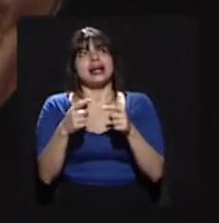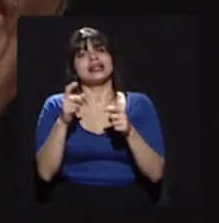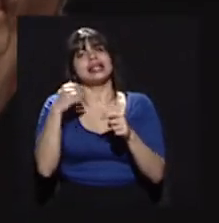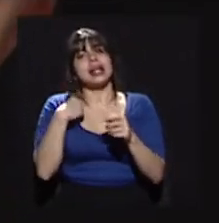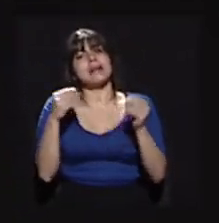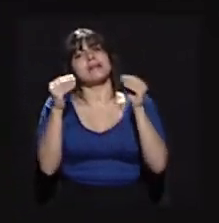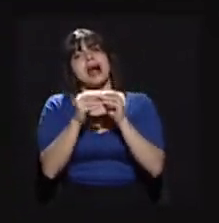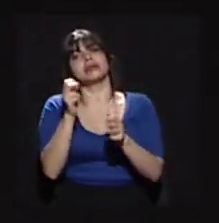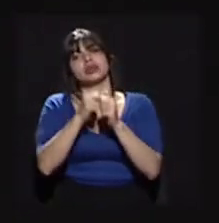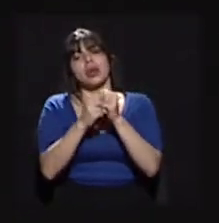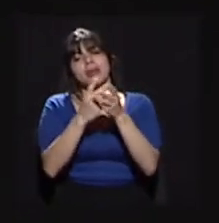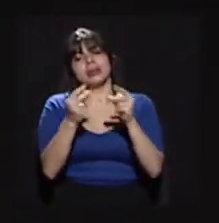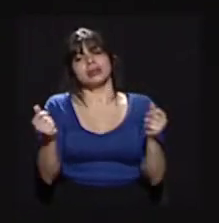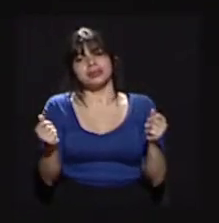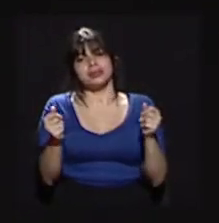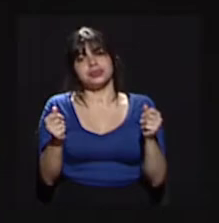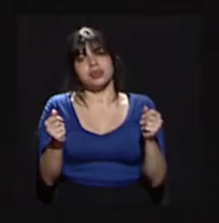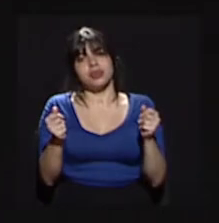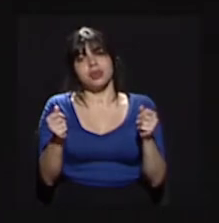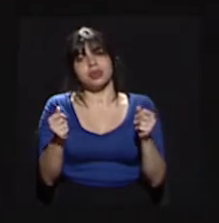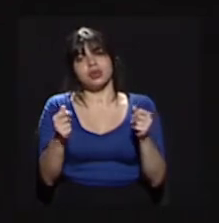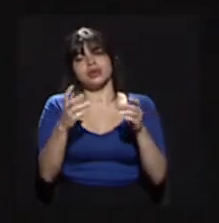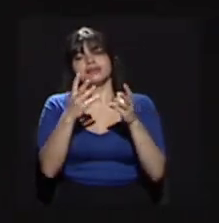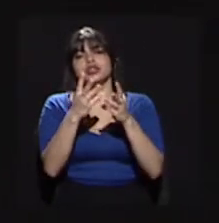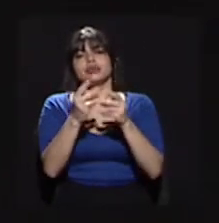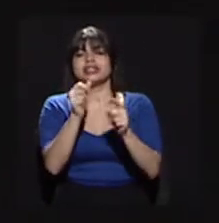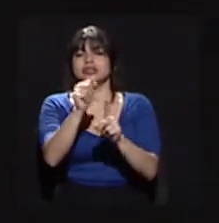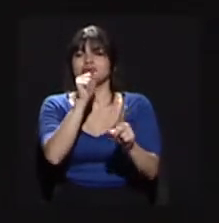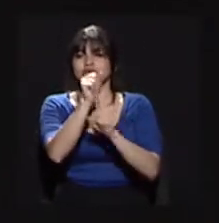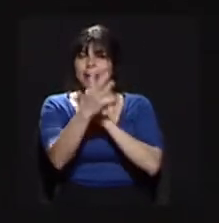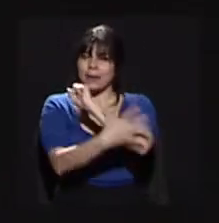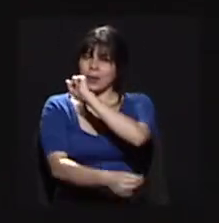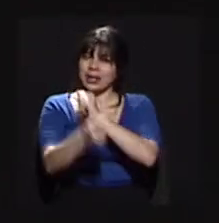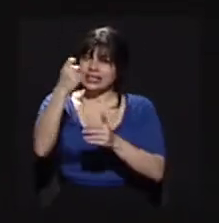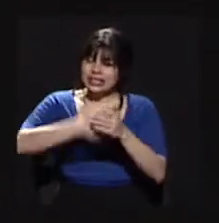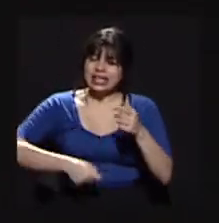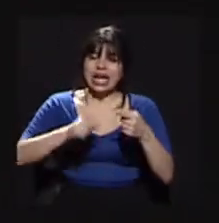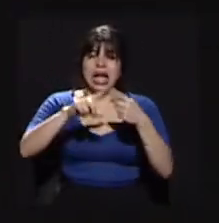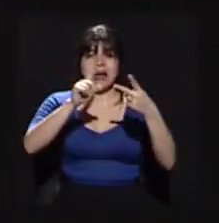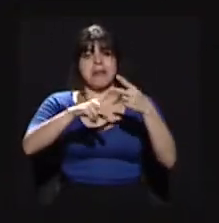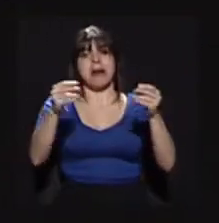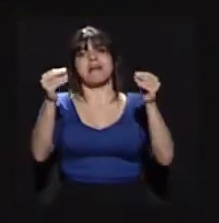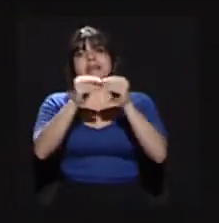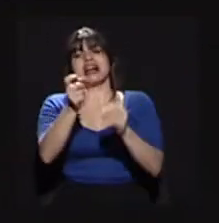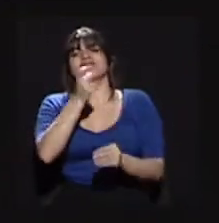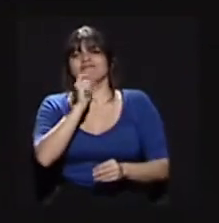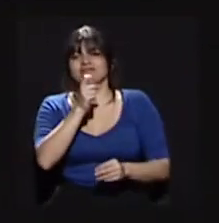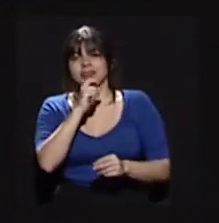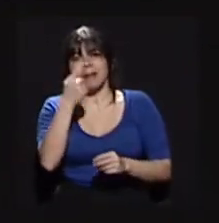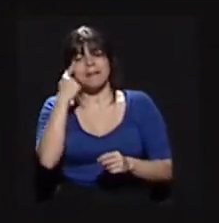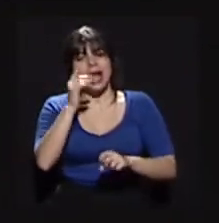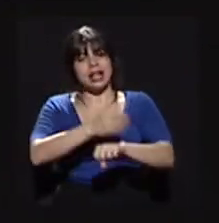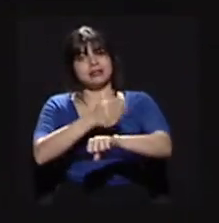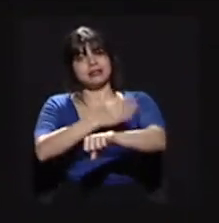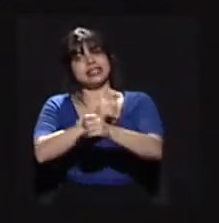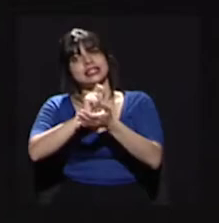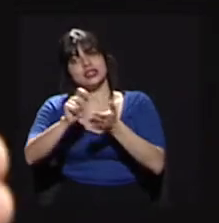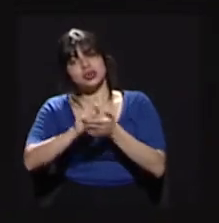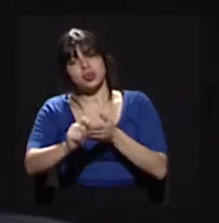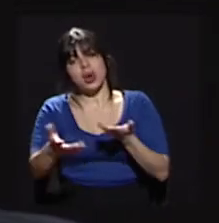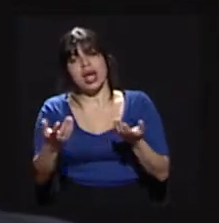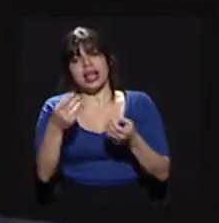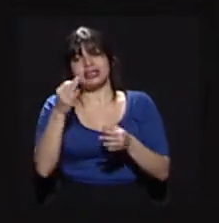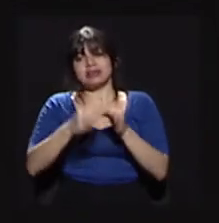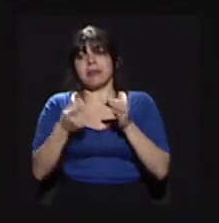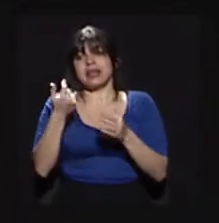a tener más problemas resolviendo el problema la situación de la pobreza extrema vamos a tener más dificultades mejorando las escuelas más allá